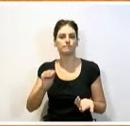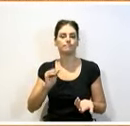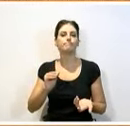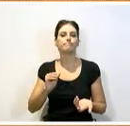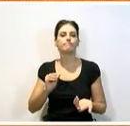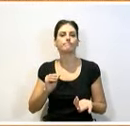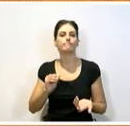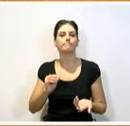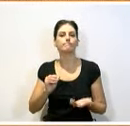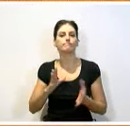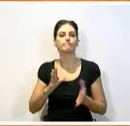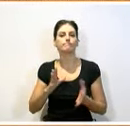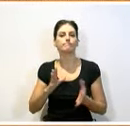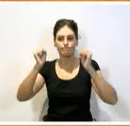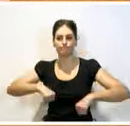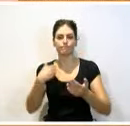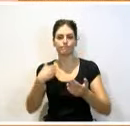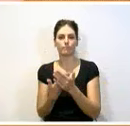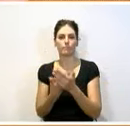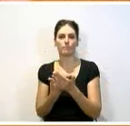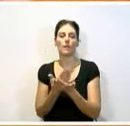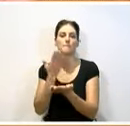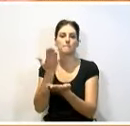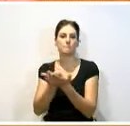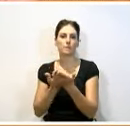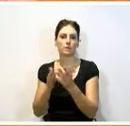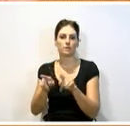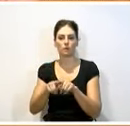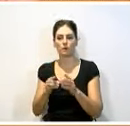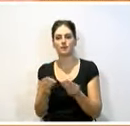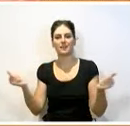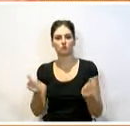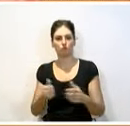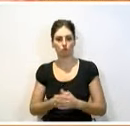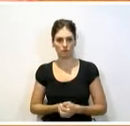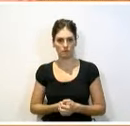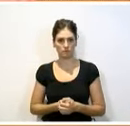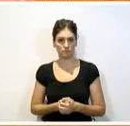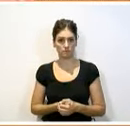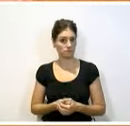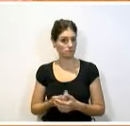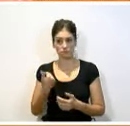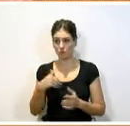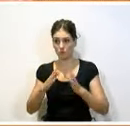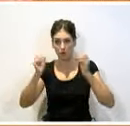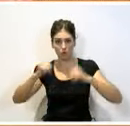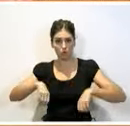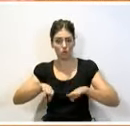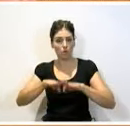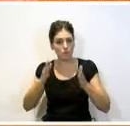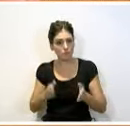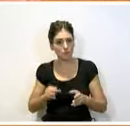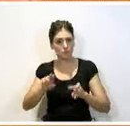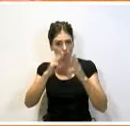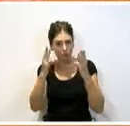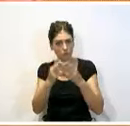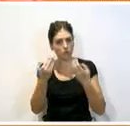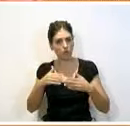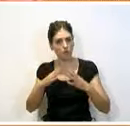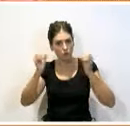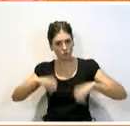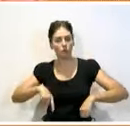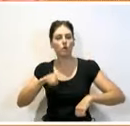la declarara como tránsfuga. Y así acordó la mesa de este Parlamento. Esto